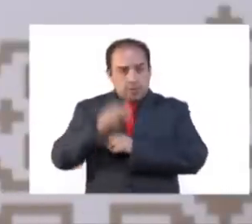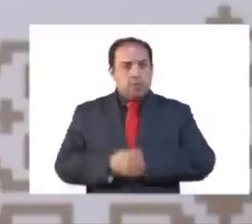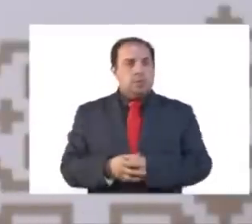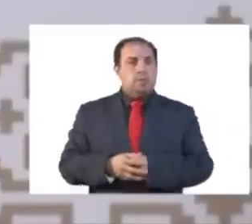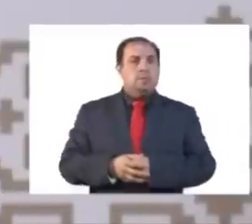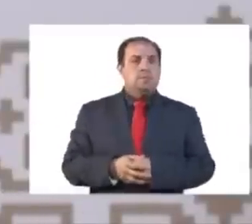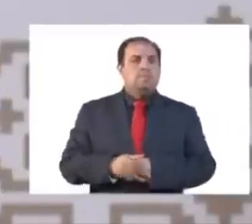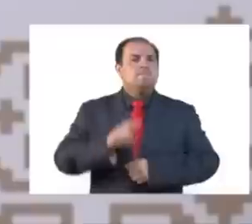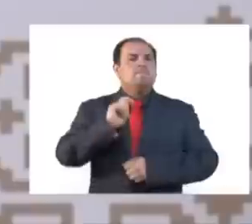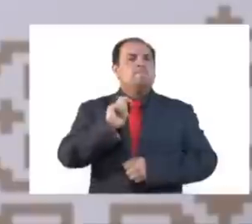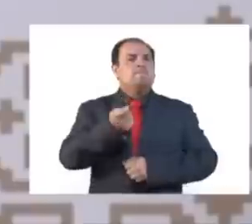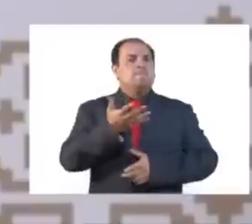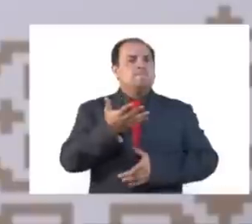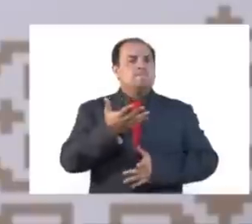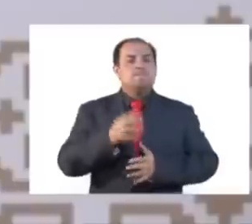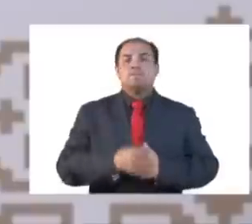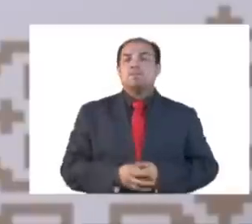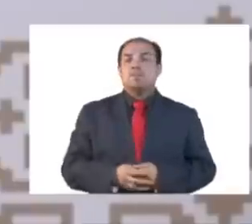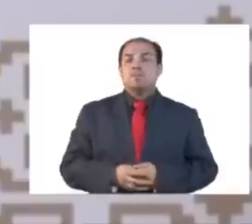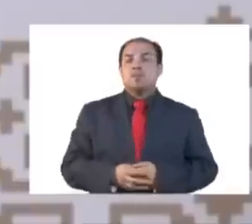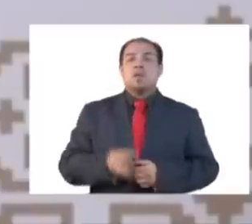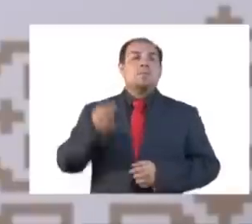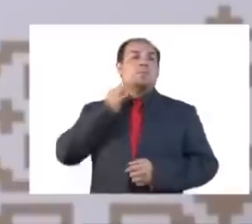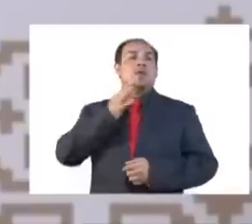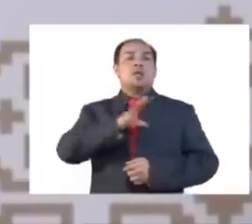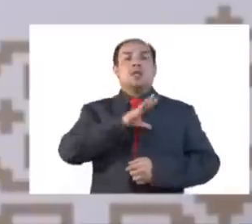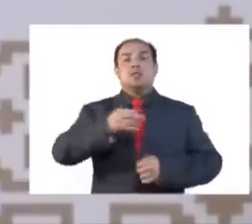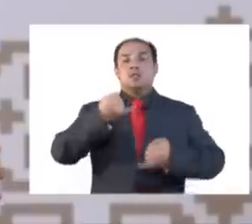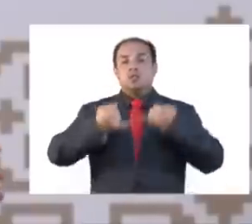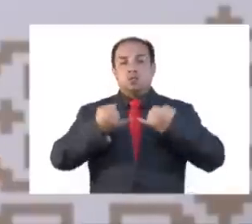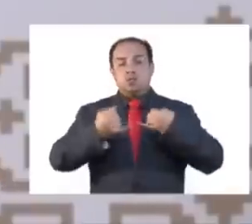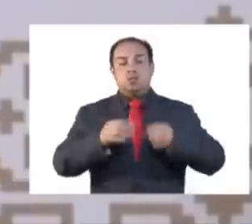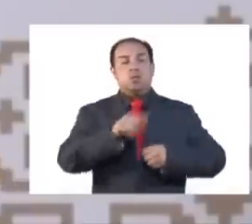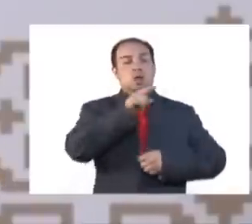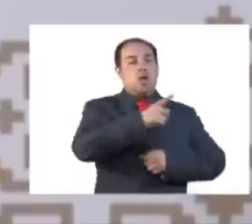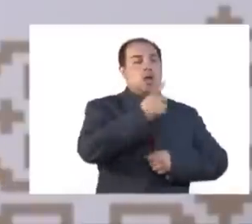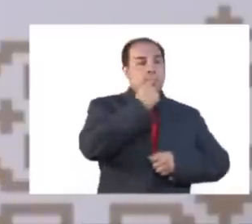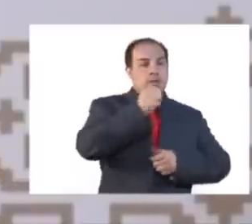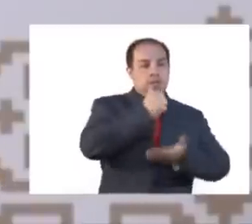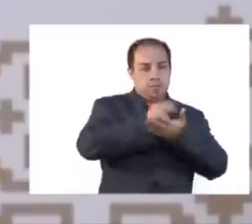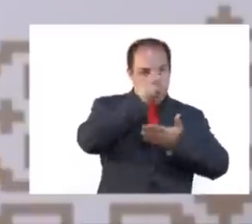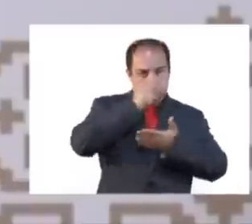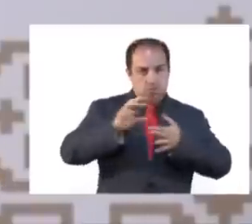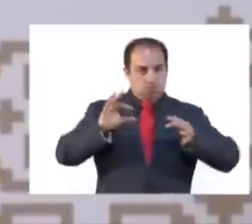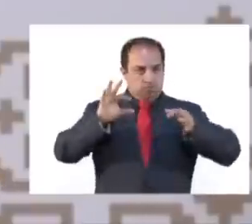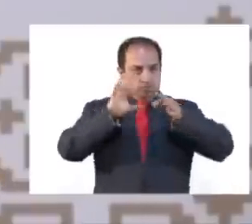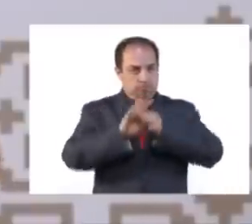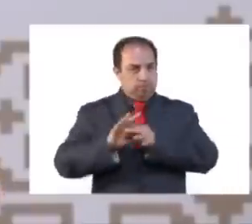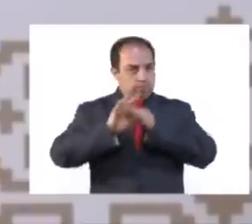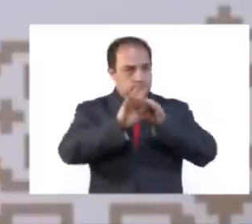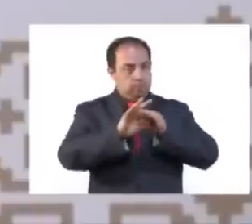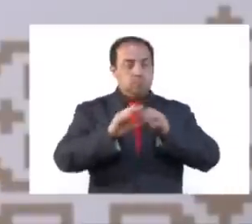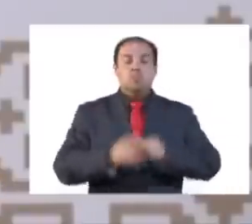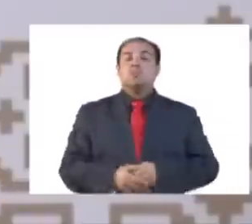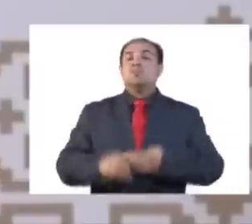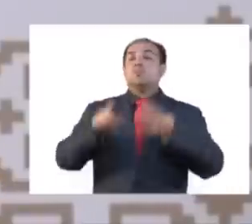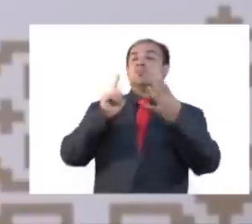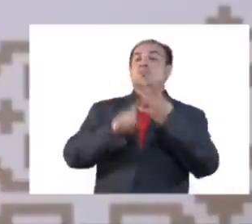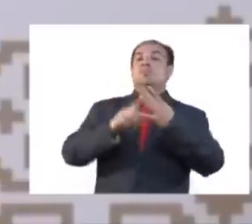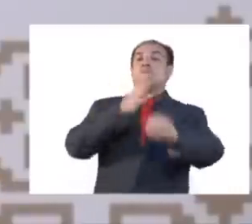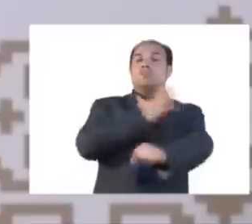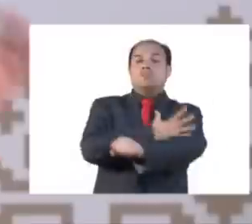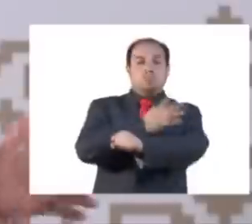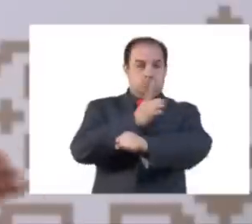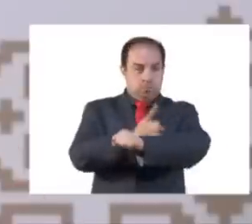mucho con el vínculo entre la Fiscalía General de Justicia y la Policía de la Ciudad de México. Y la cuarta, la